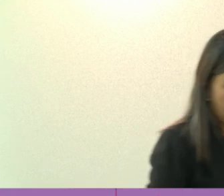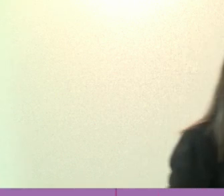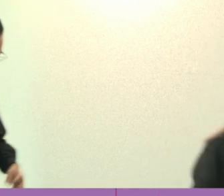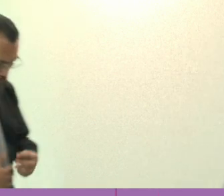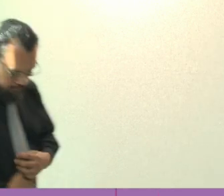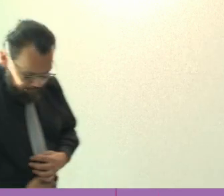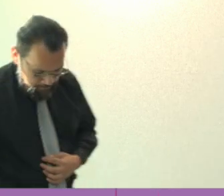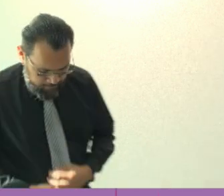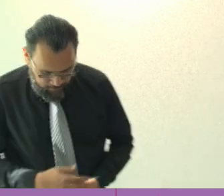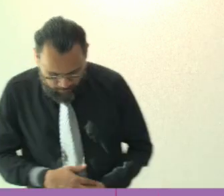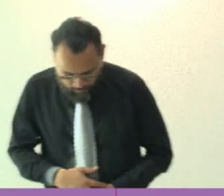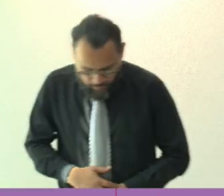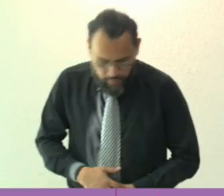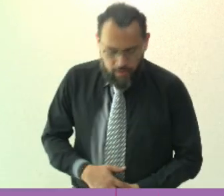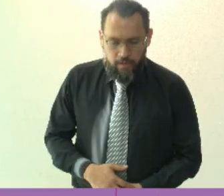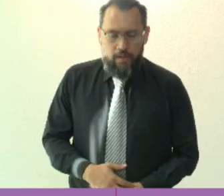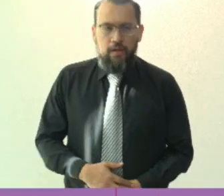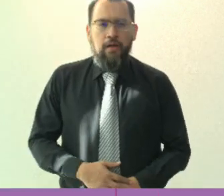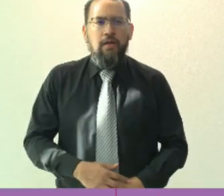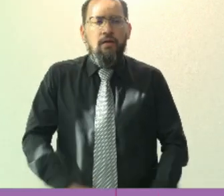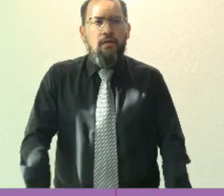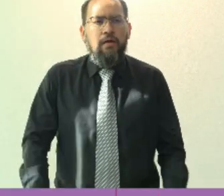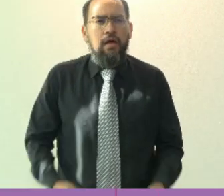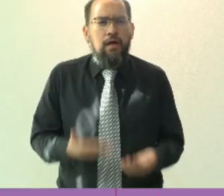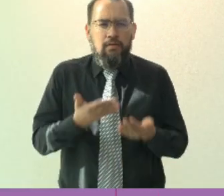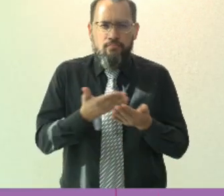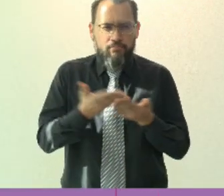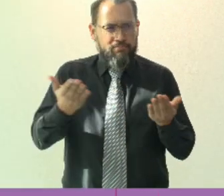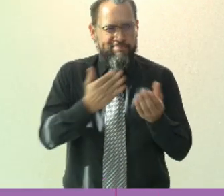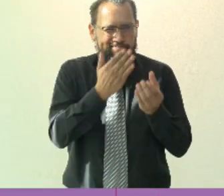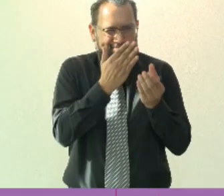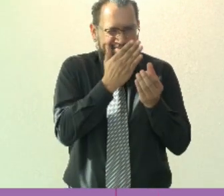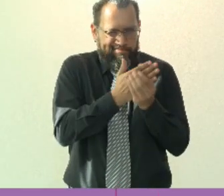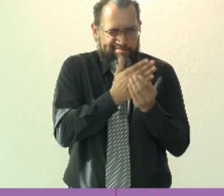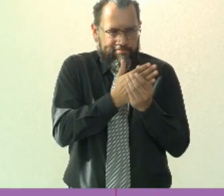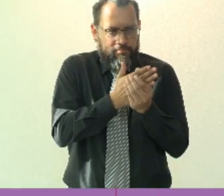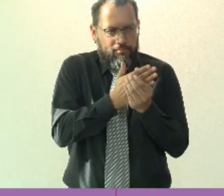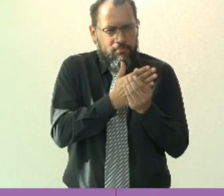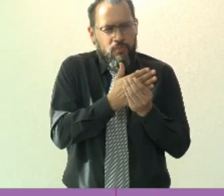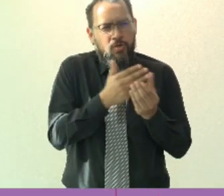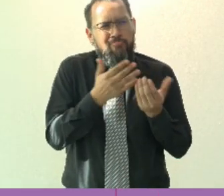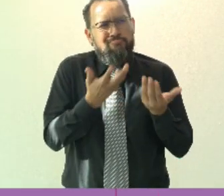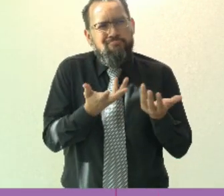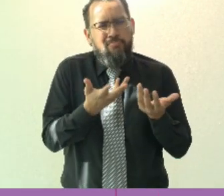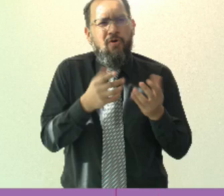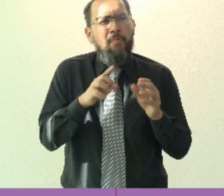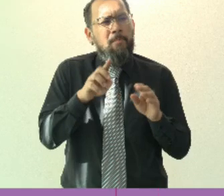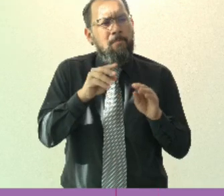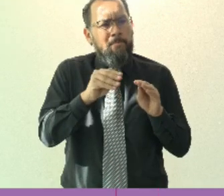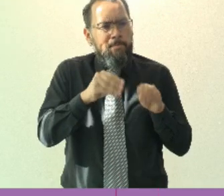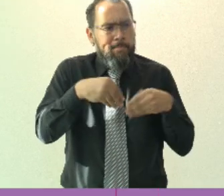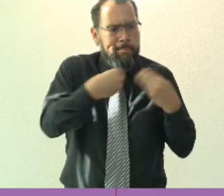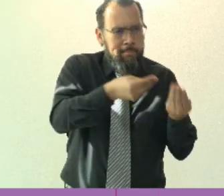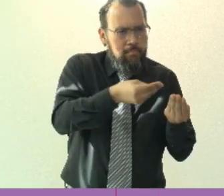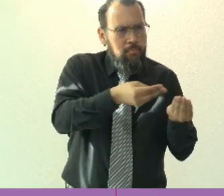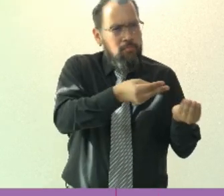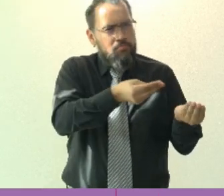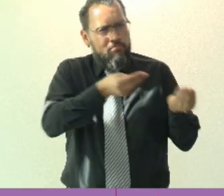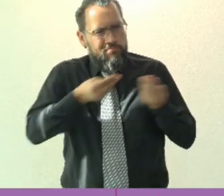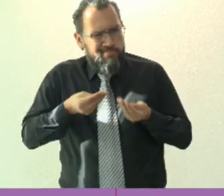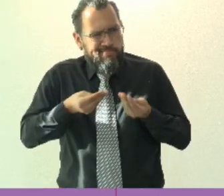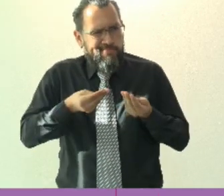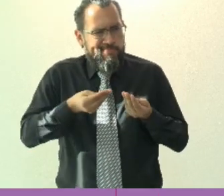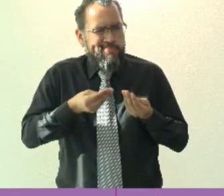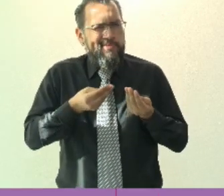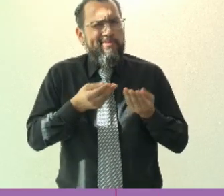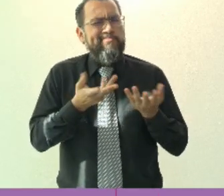el papel que tienen los archivos en los procesos de entrega-recepción y cuál es el